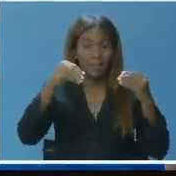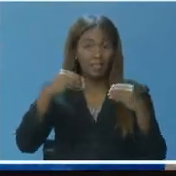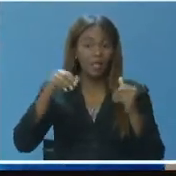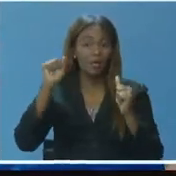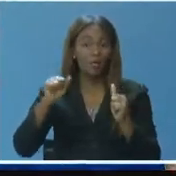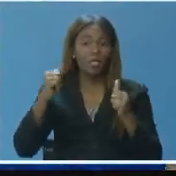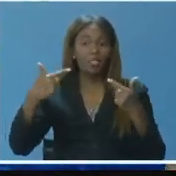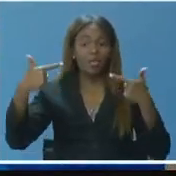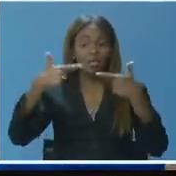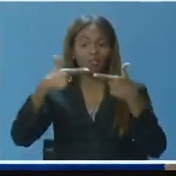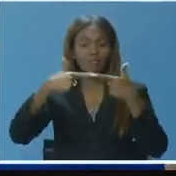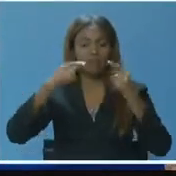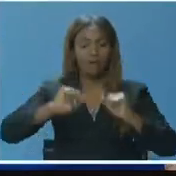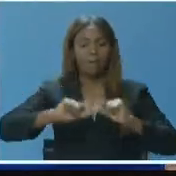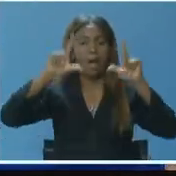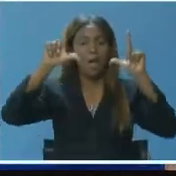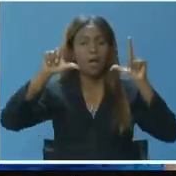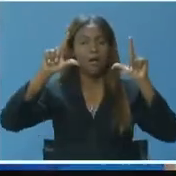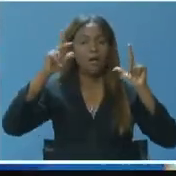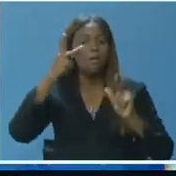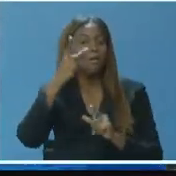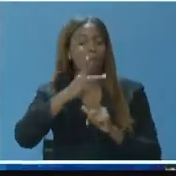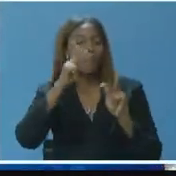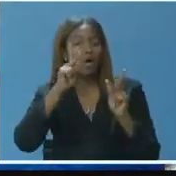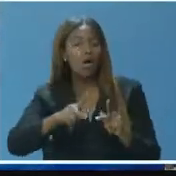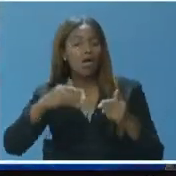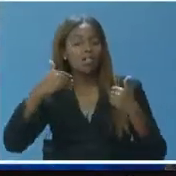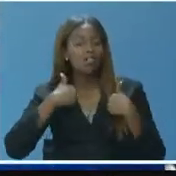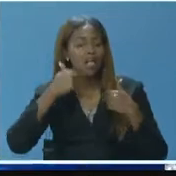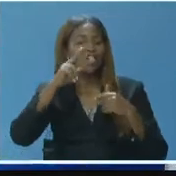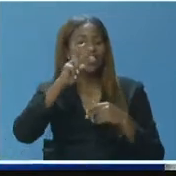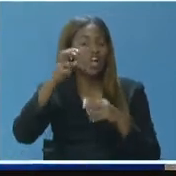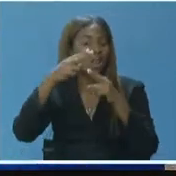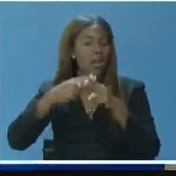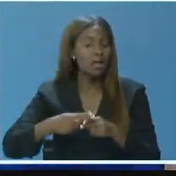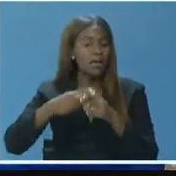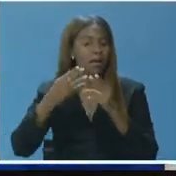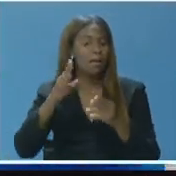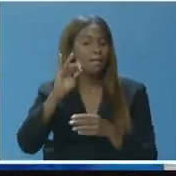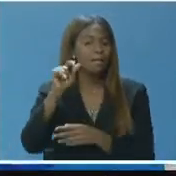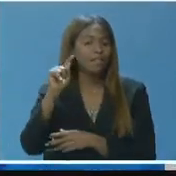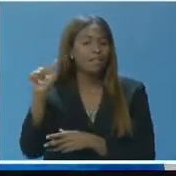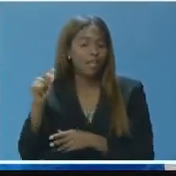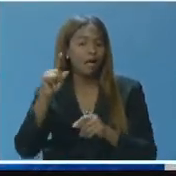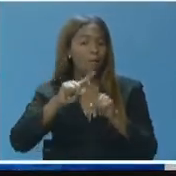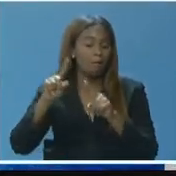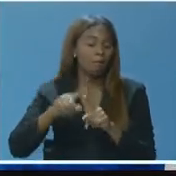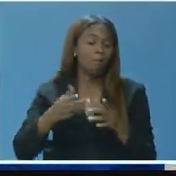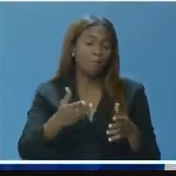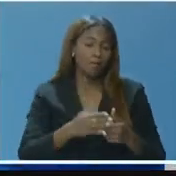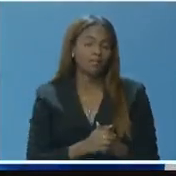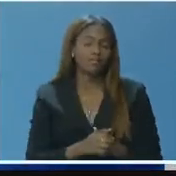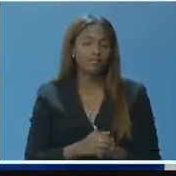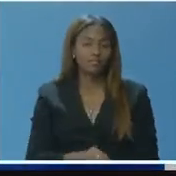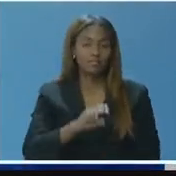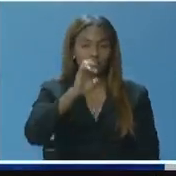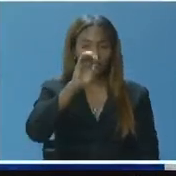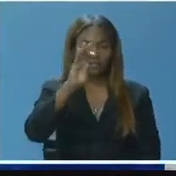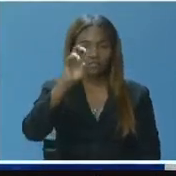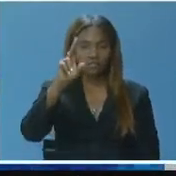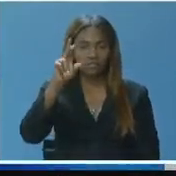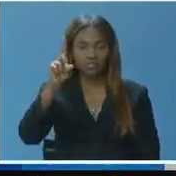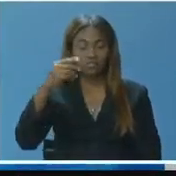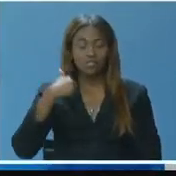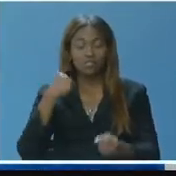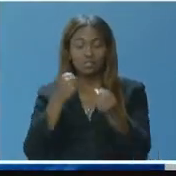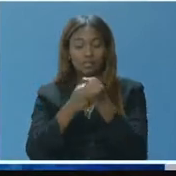en su celular a la plataforma electrónica y decir: tengo 200 quintales de batata de X variedad. EBAR, que cuenta con el apoyo del Banco Interamericano